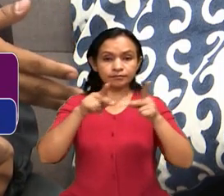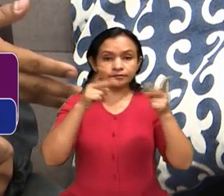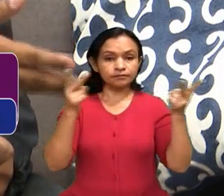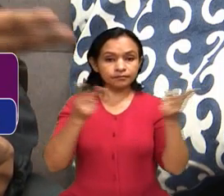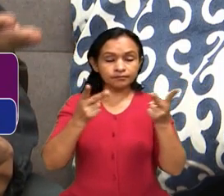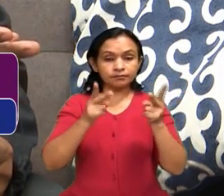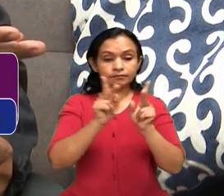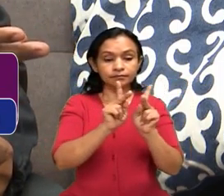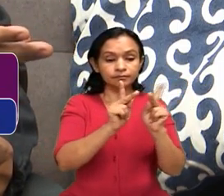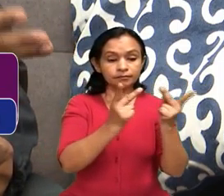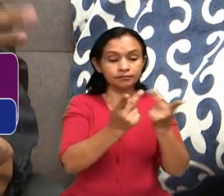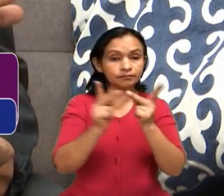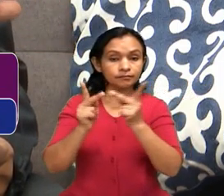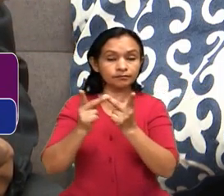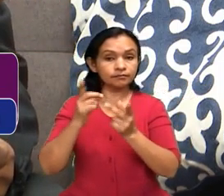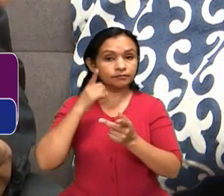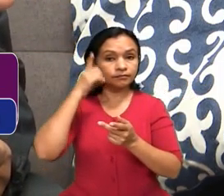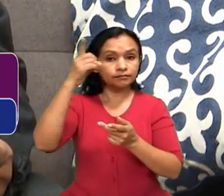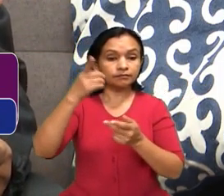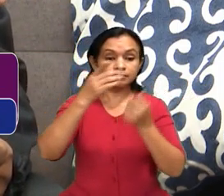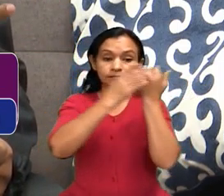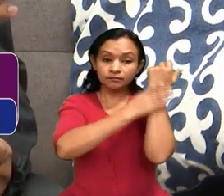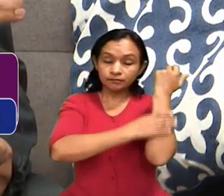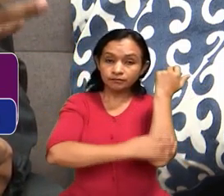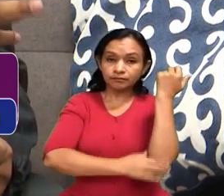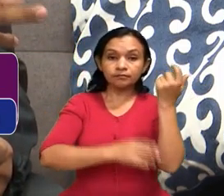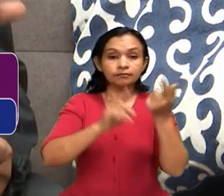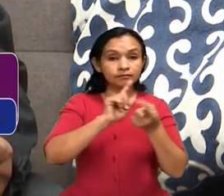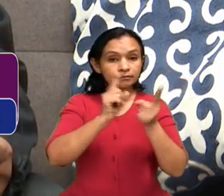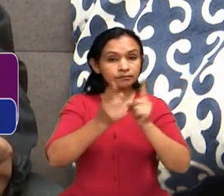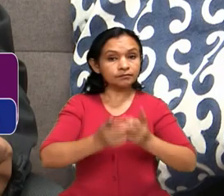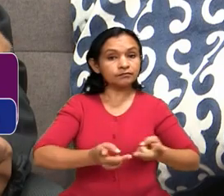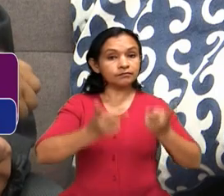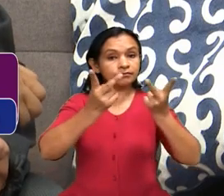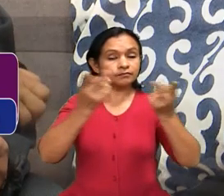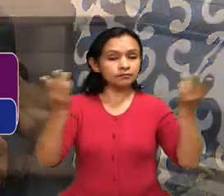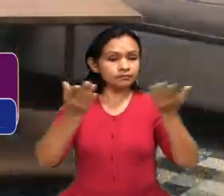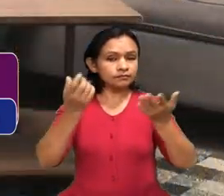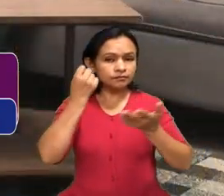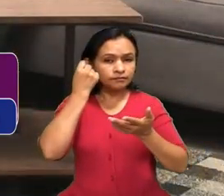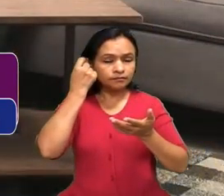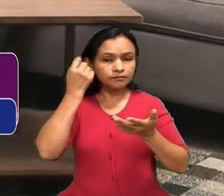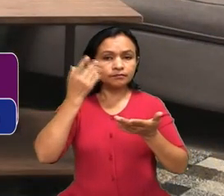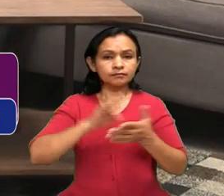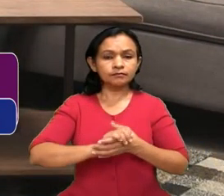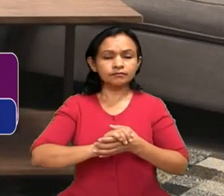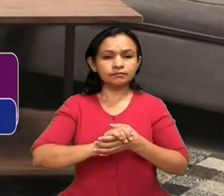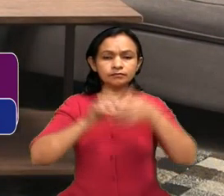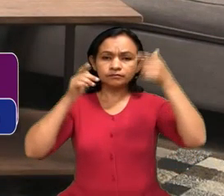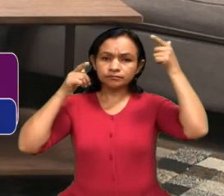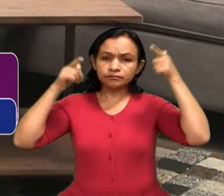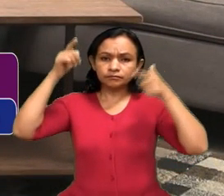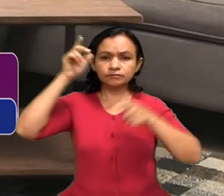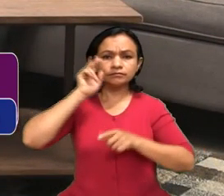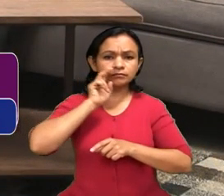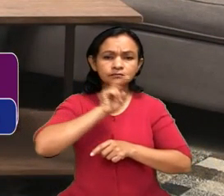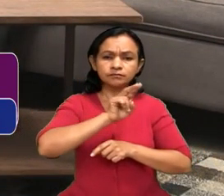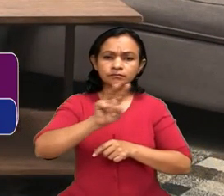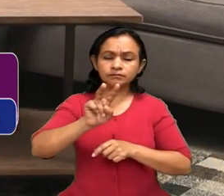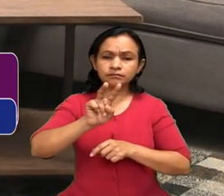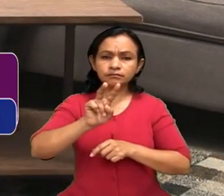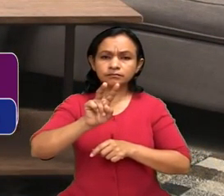de los pueblos y de los menos oprimidos. ¿Cómo podemos entender esa capacidad de Sandino? Cuando él vio de que ya los marines salían